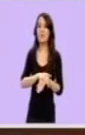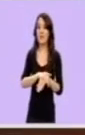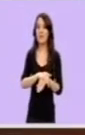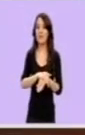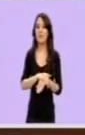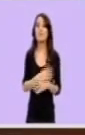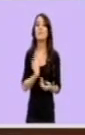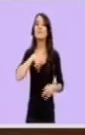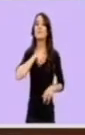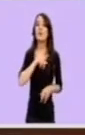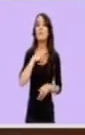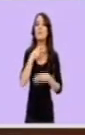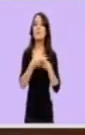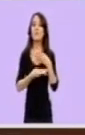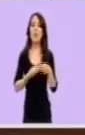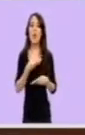y